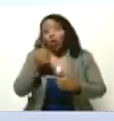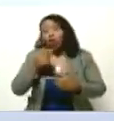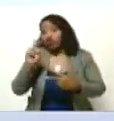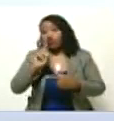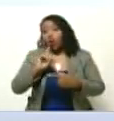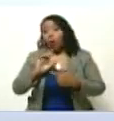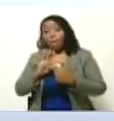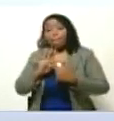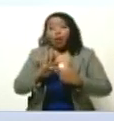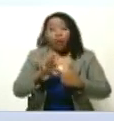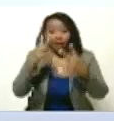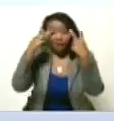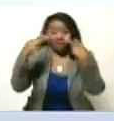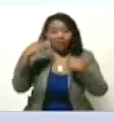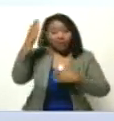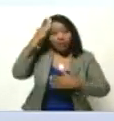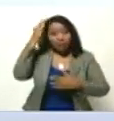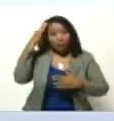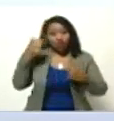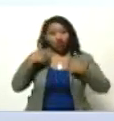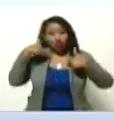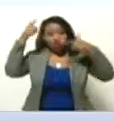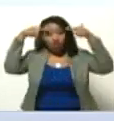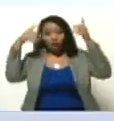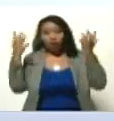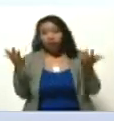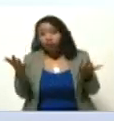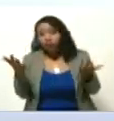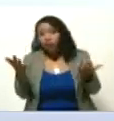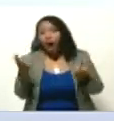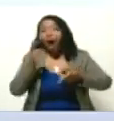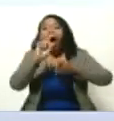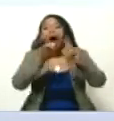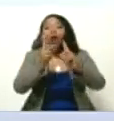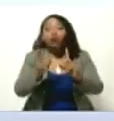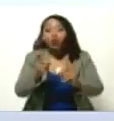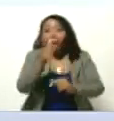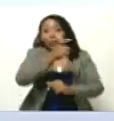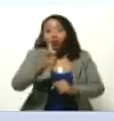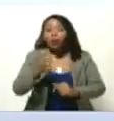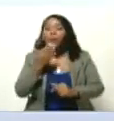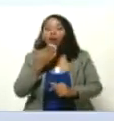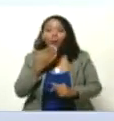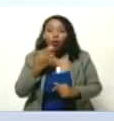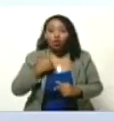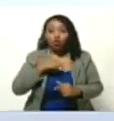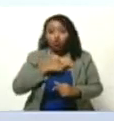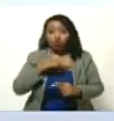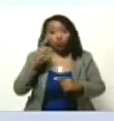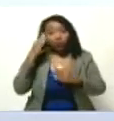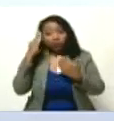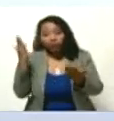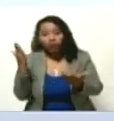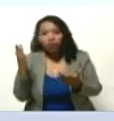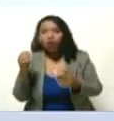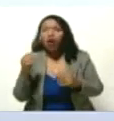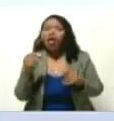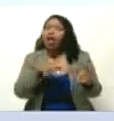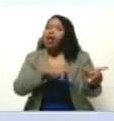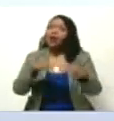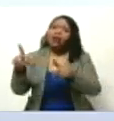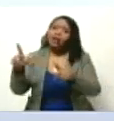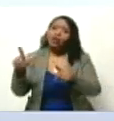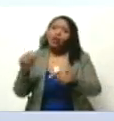Ahora, nosotros tenemos que hacer ese trabajo para que no haya lugar de Venezuela donde no estemos nosotros. Listo,